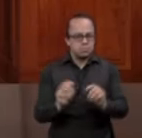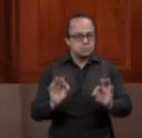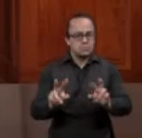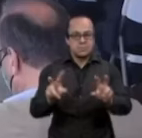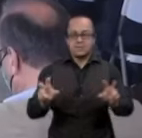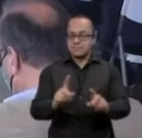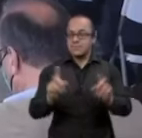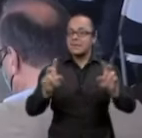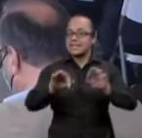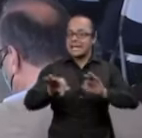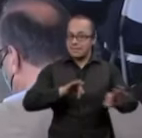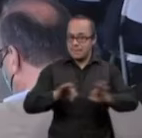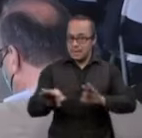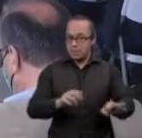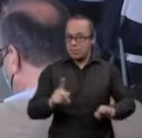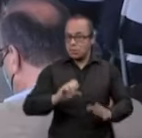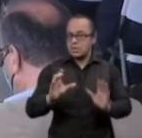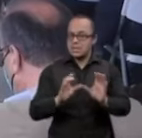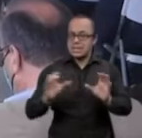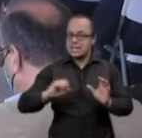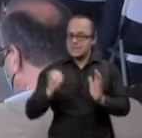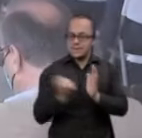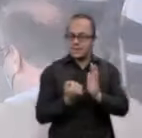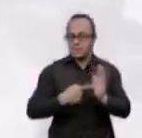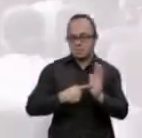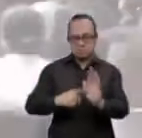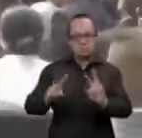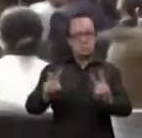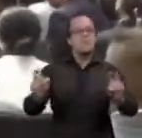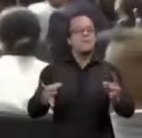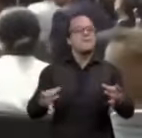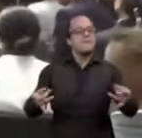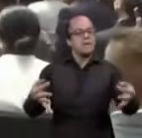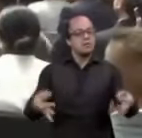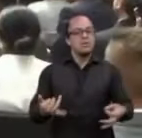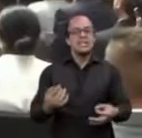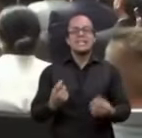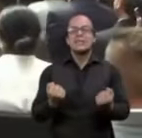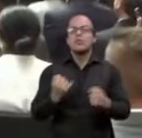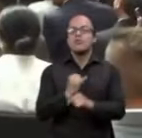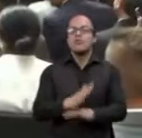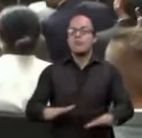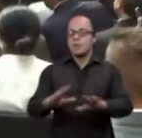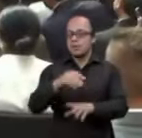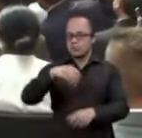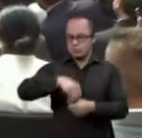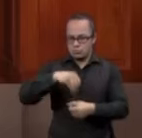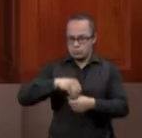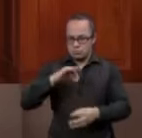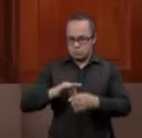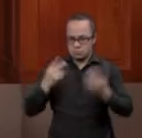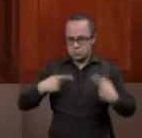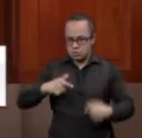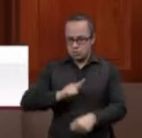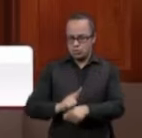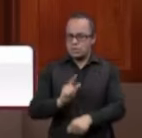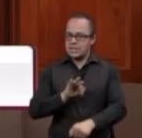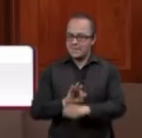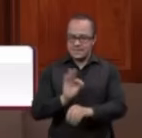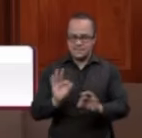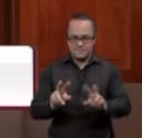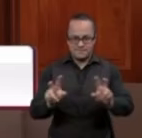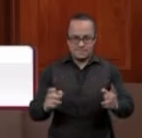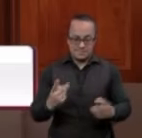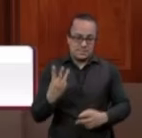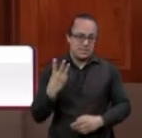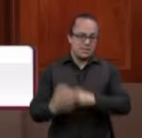materia laboral está certificada en procesos de calidad y en seguridad de la información y protección de datos personales. A